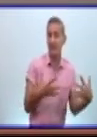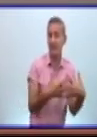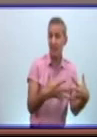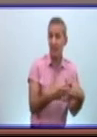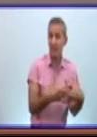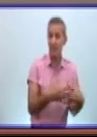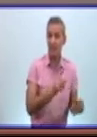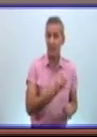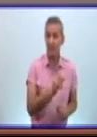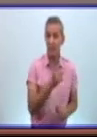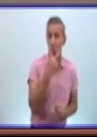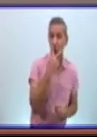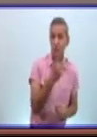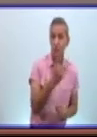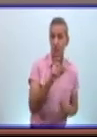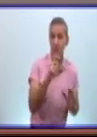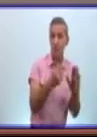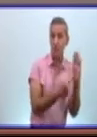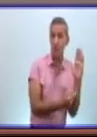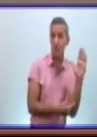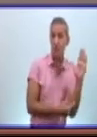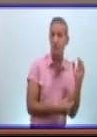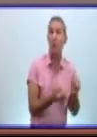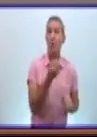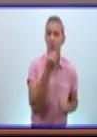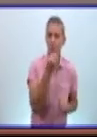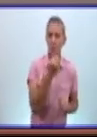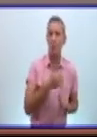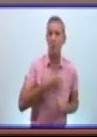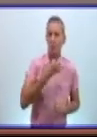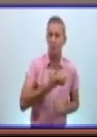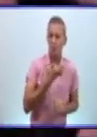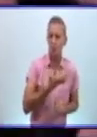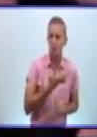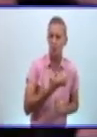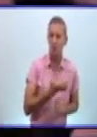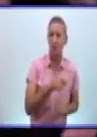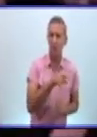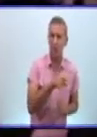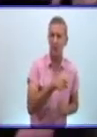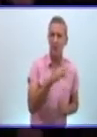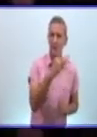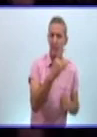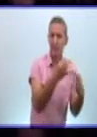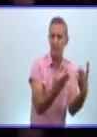sus componentes, también podemos decir que es una disolución.